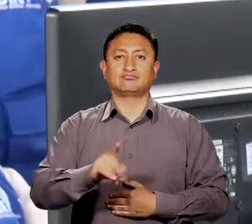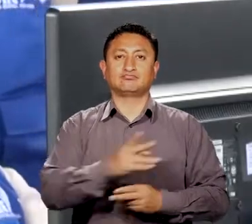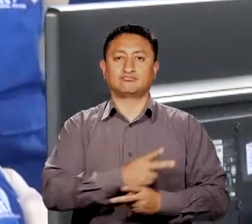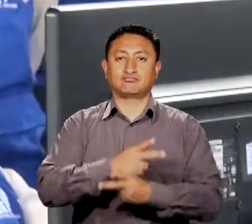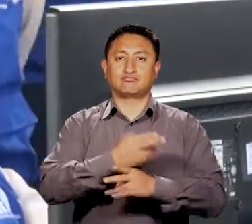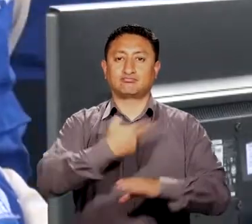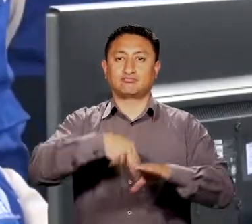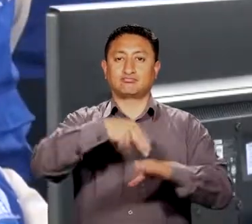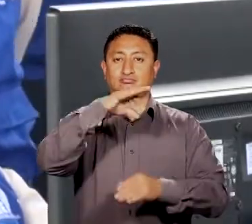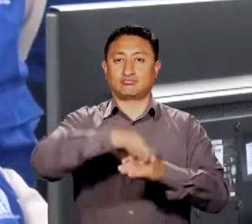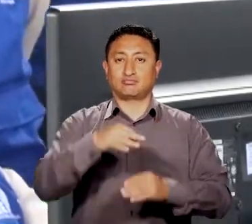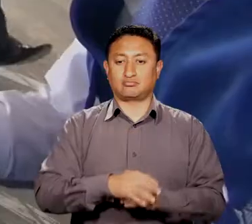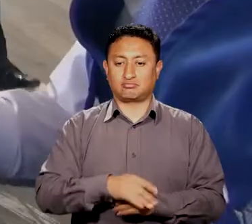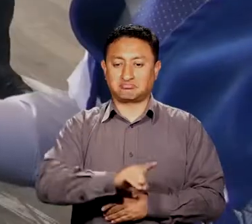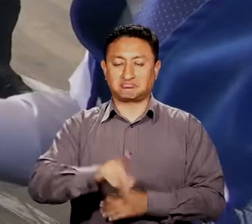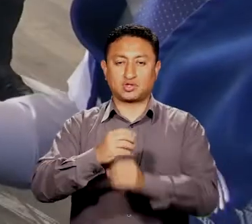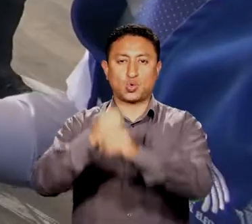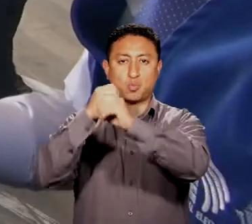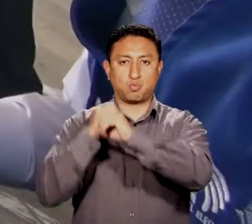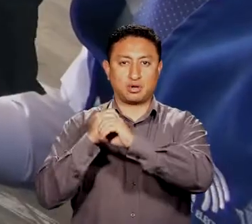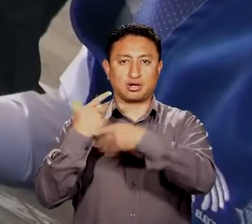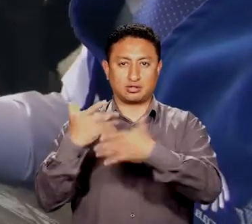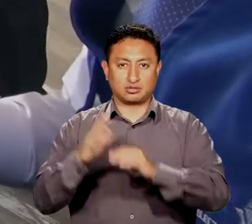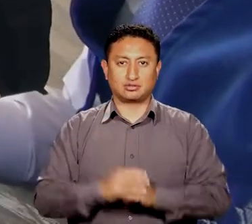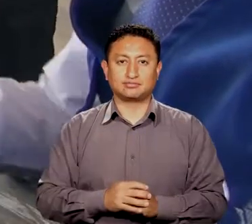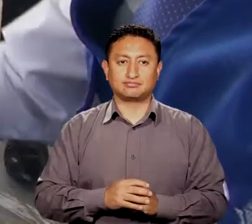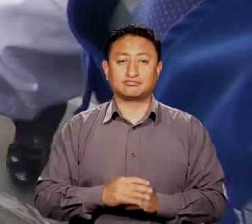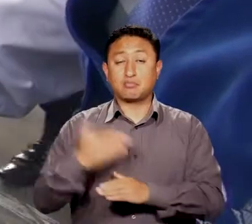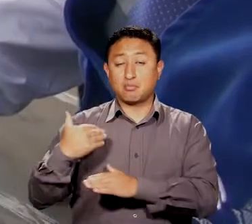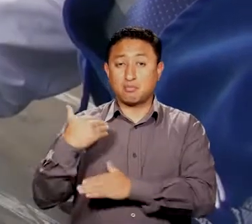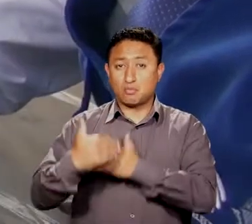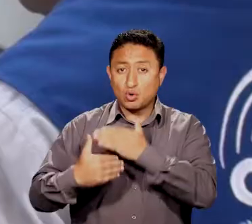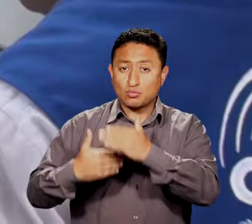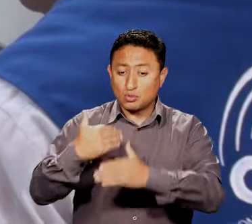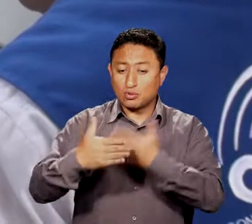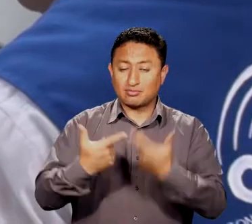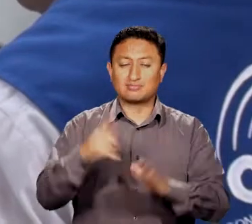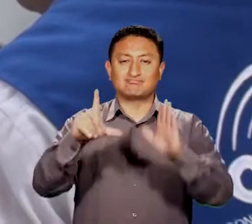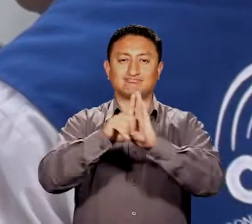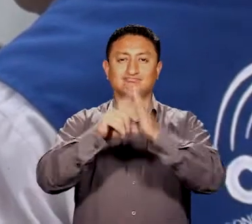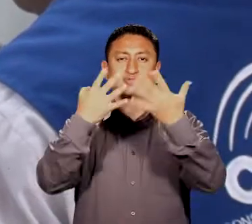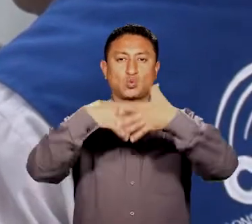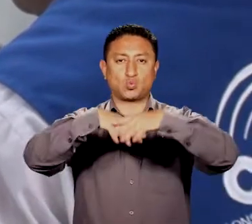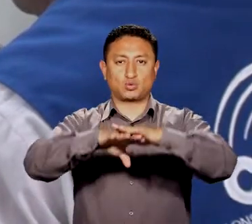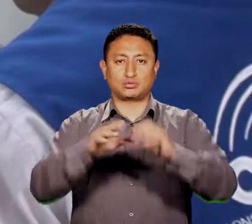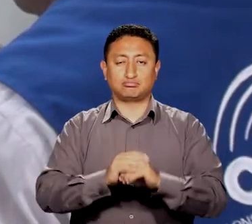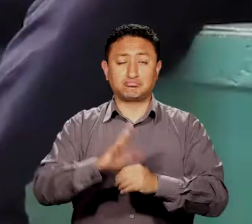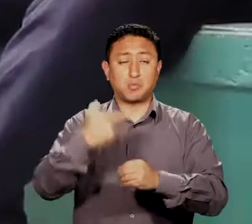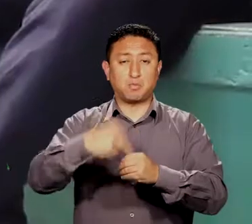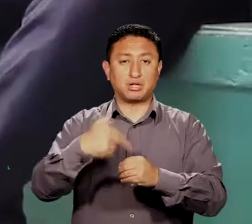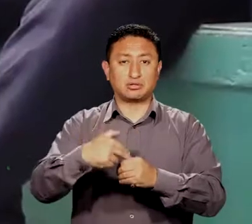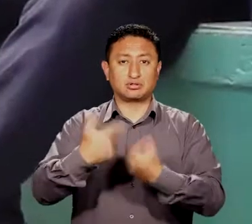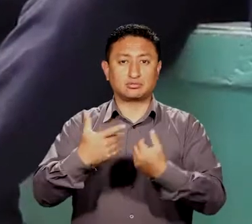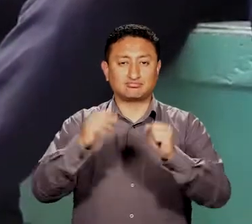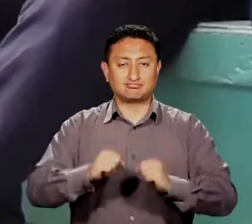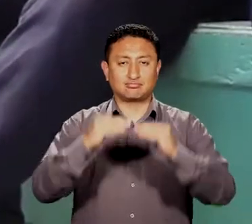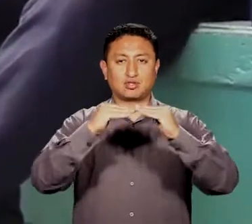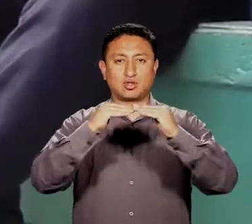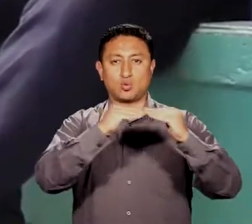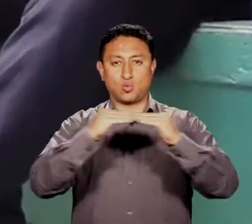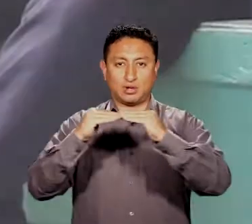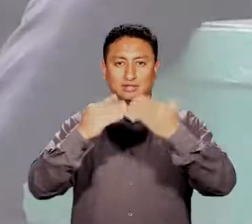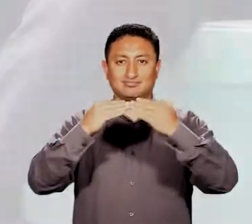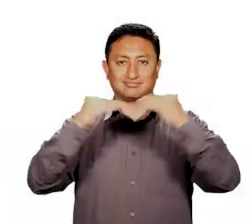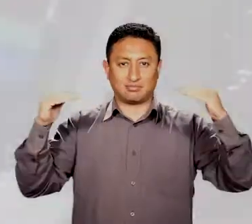Consejo Nacional Electoral, en uso de sus deberes y atribuciones, viene implementando políticas de inclusión, participación, igualdad